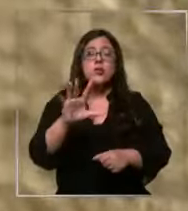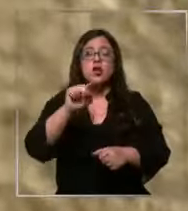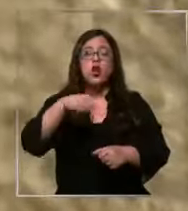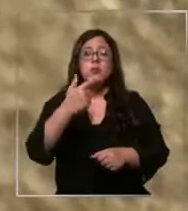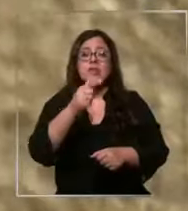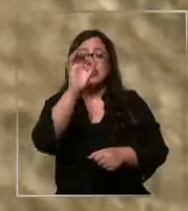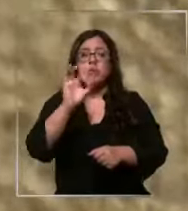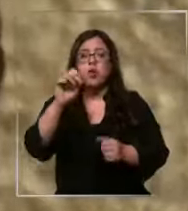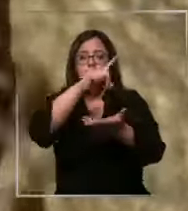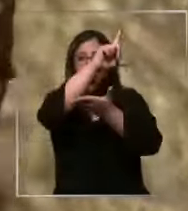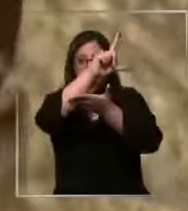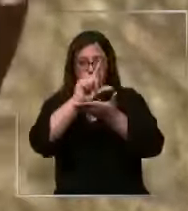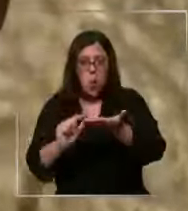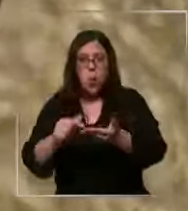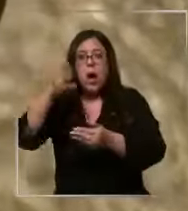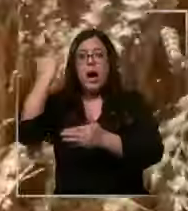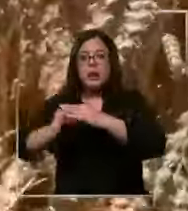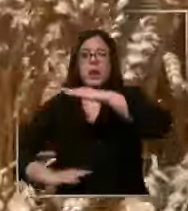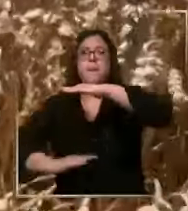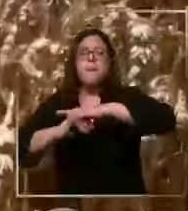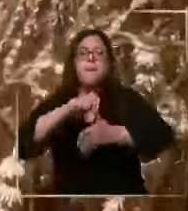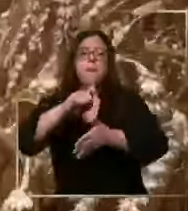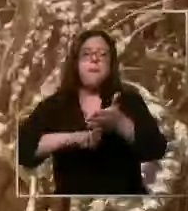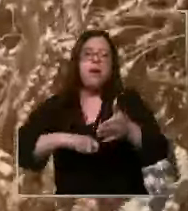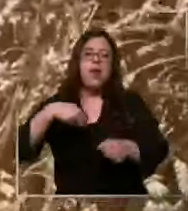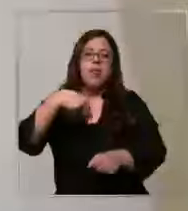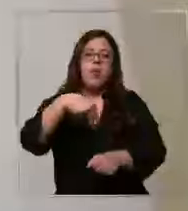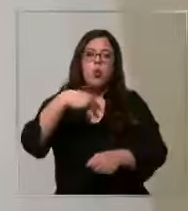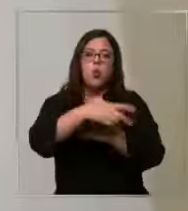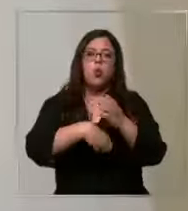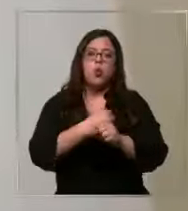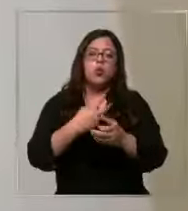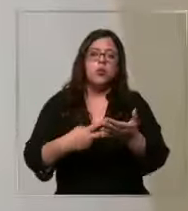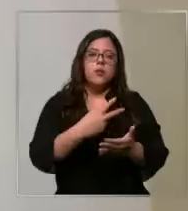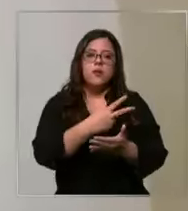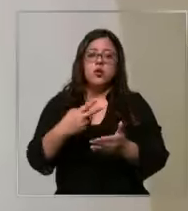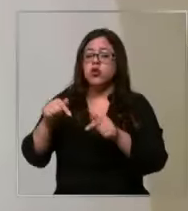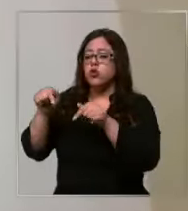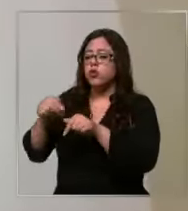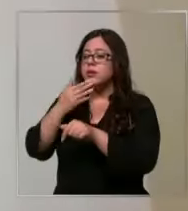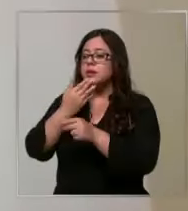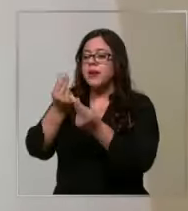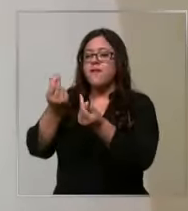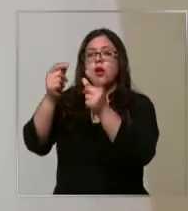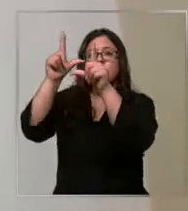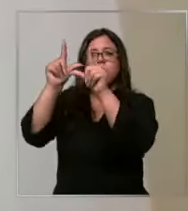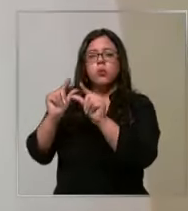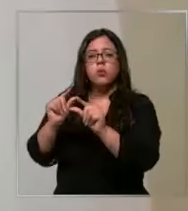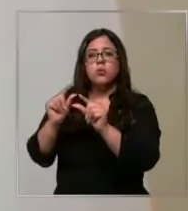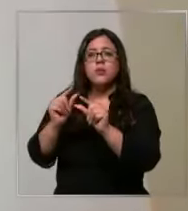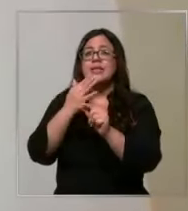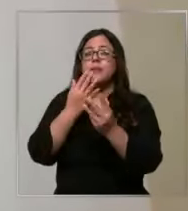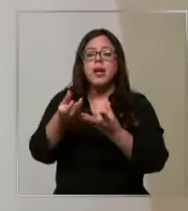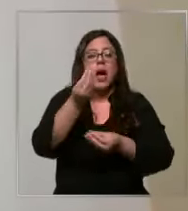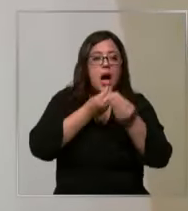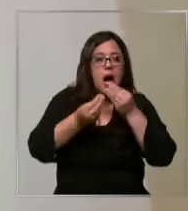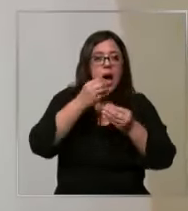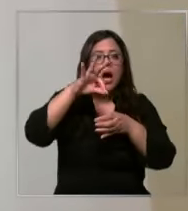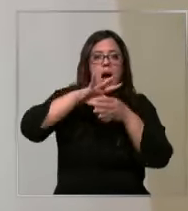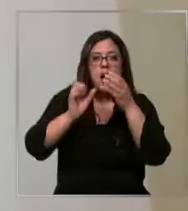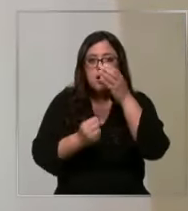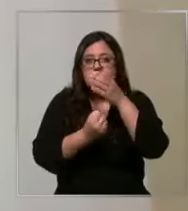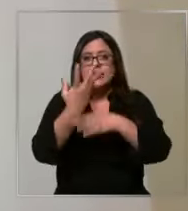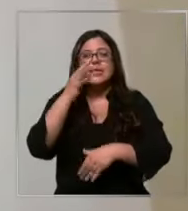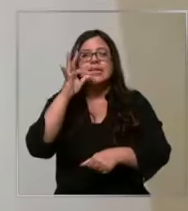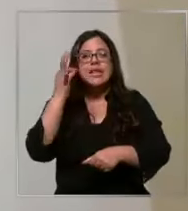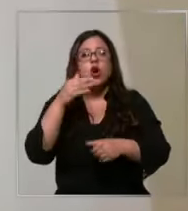55,7% desde que alcanzara su máximo en junio de 2022. Y también ha bajado el consumo global del trigo, por eso que